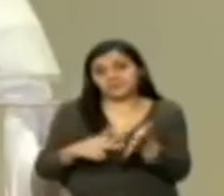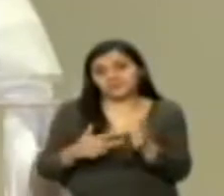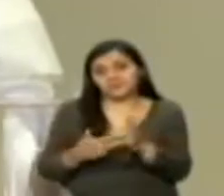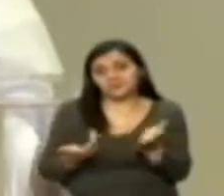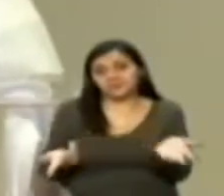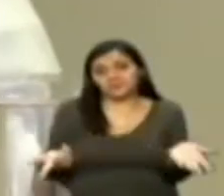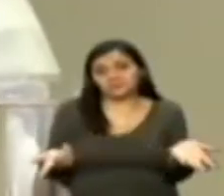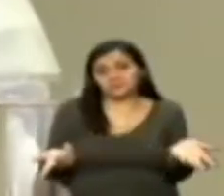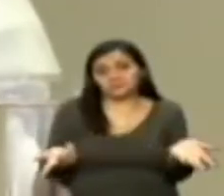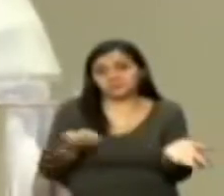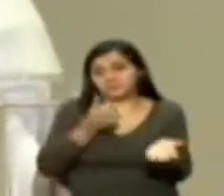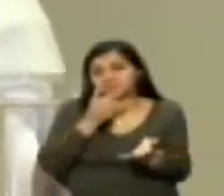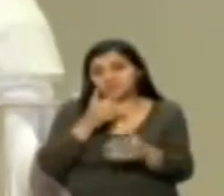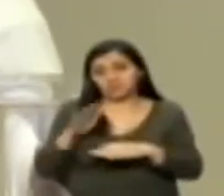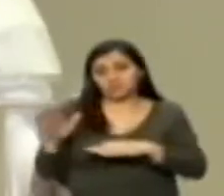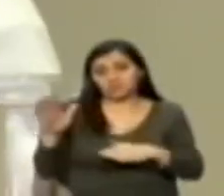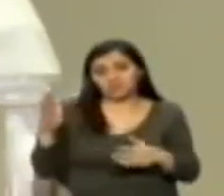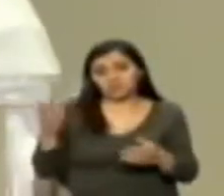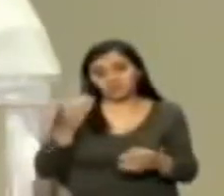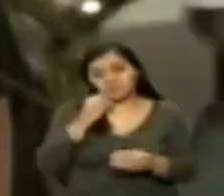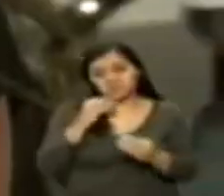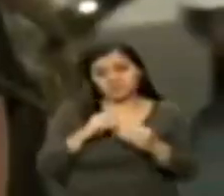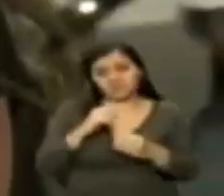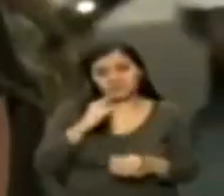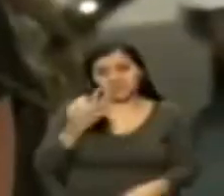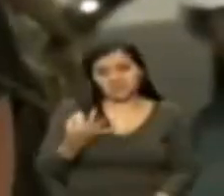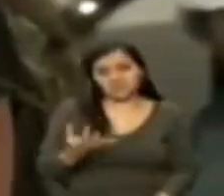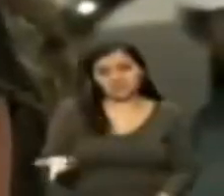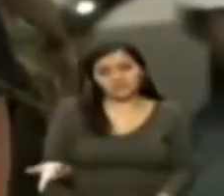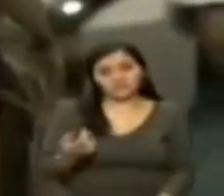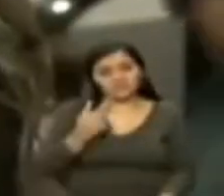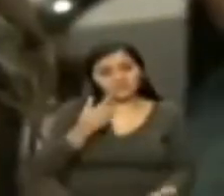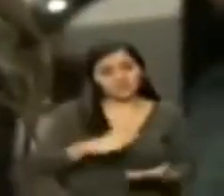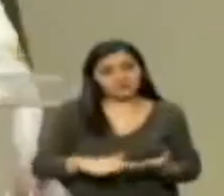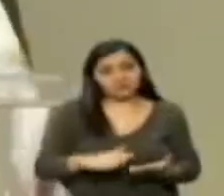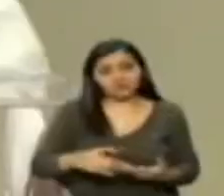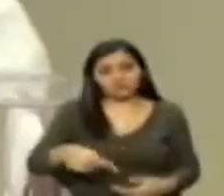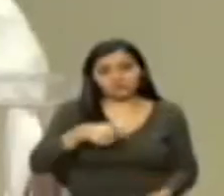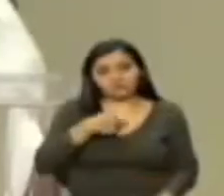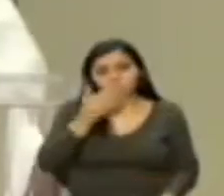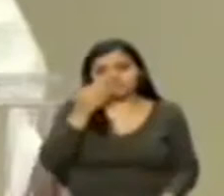nos comprometimos a eso. Entonces un poquito más de rapidez, yo les pido disculpas, porque si ustedes